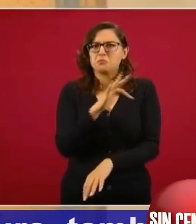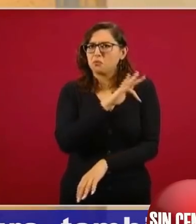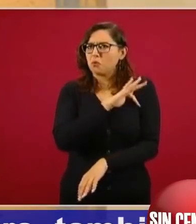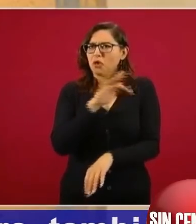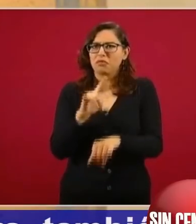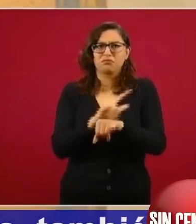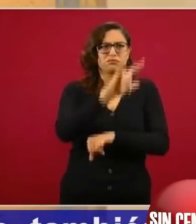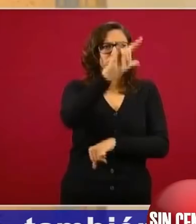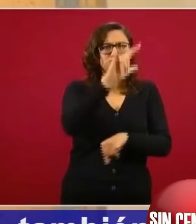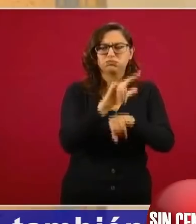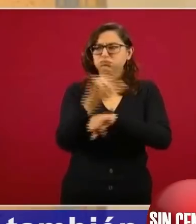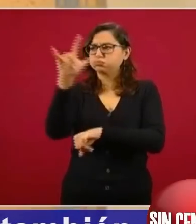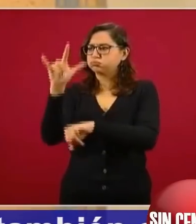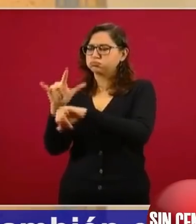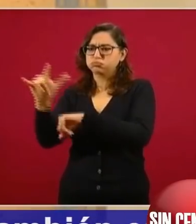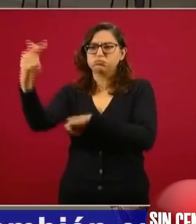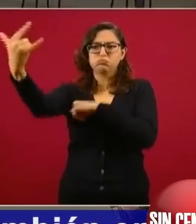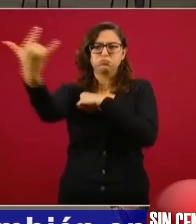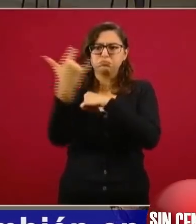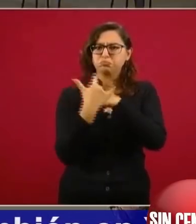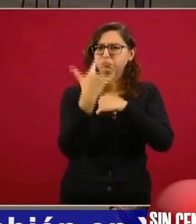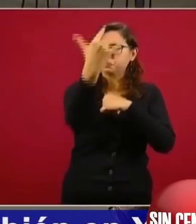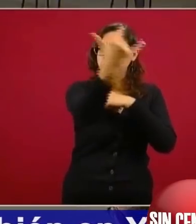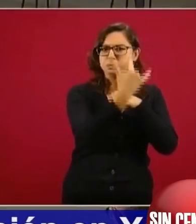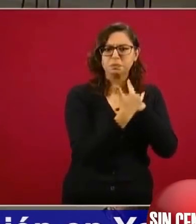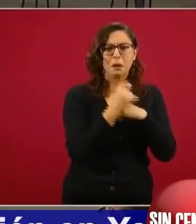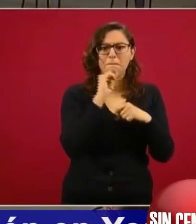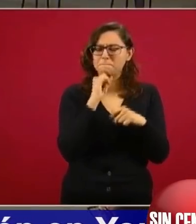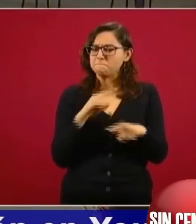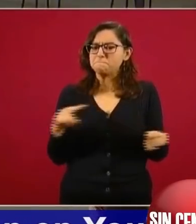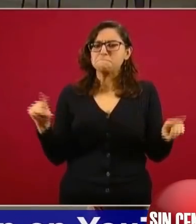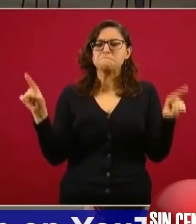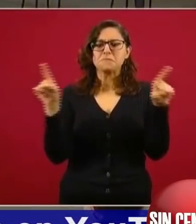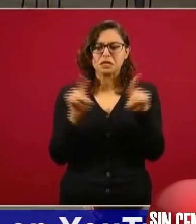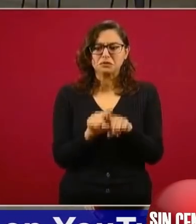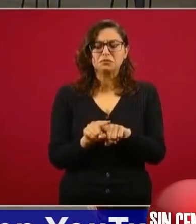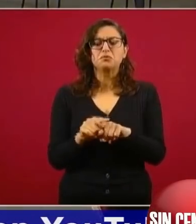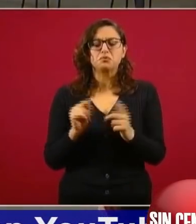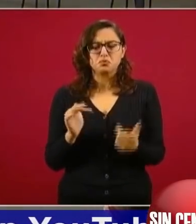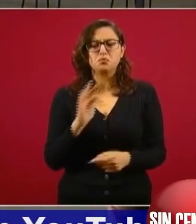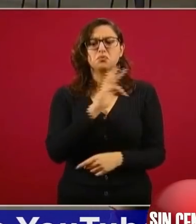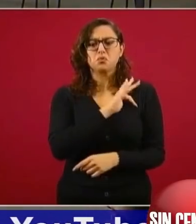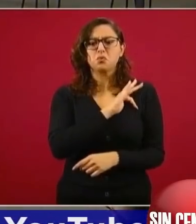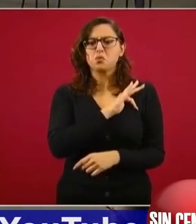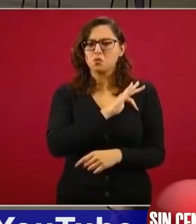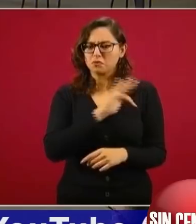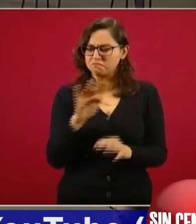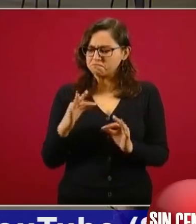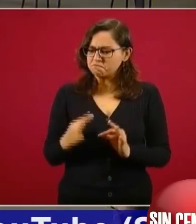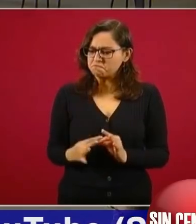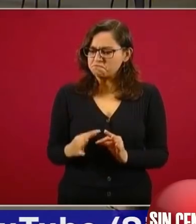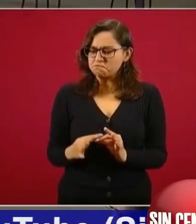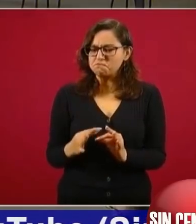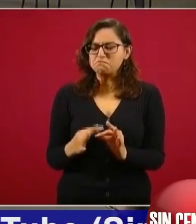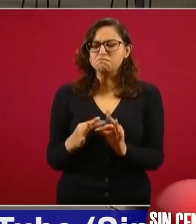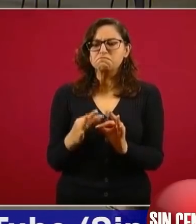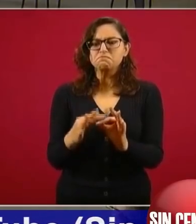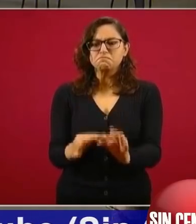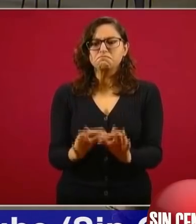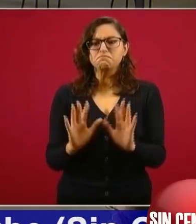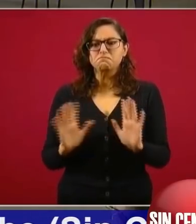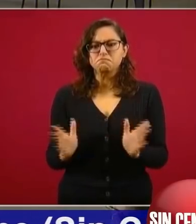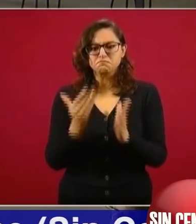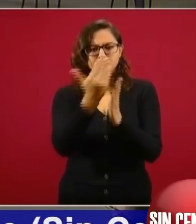vuelo, tanto de salida como de aproximación, ya que se lograrían gradientes óptimos según los requisitos